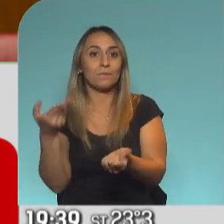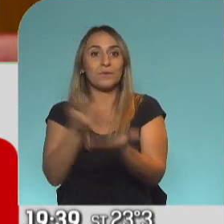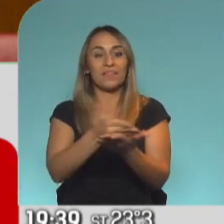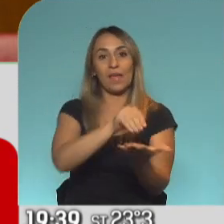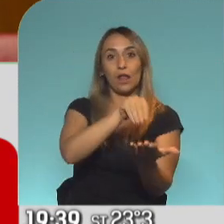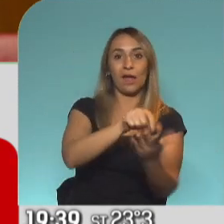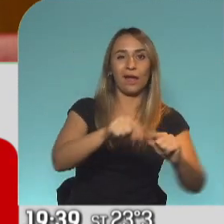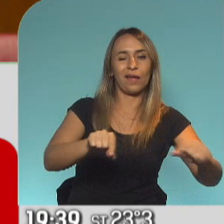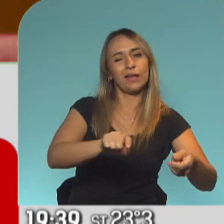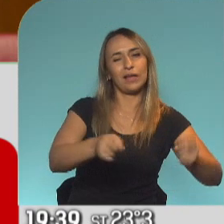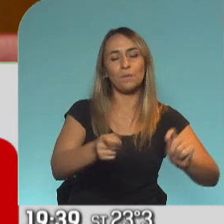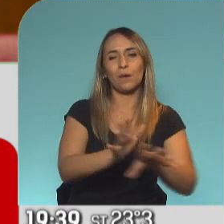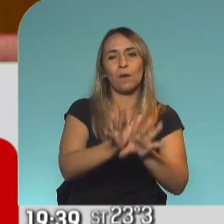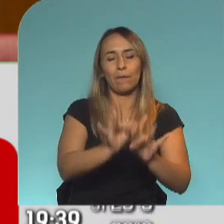que